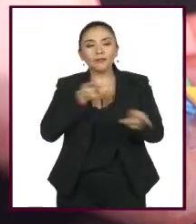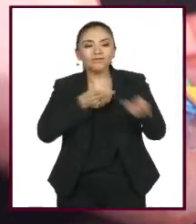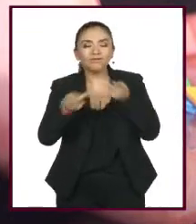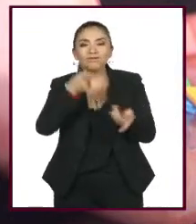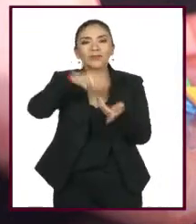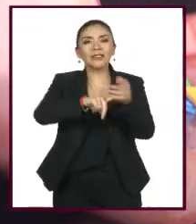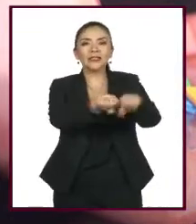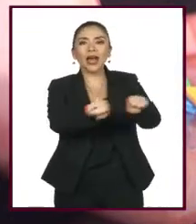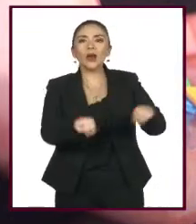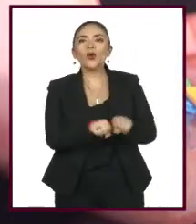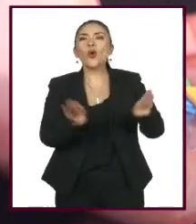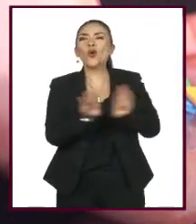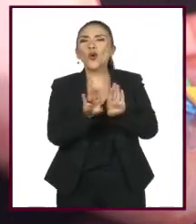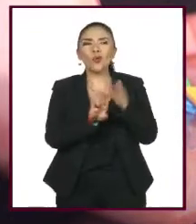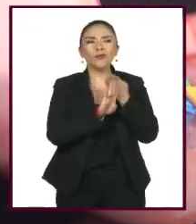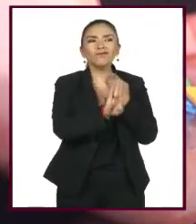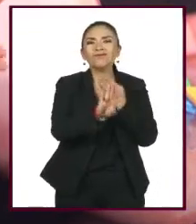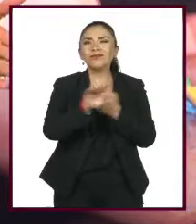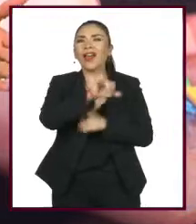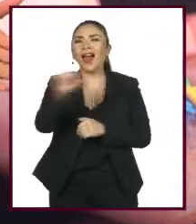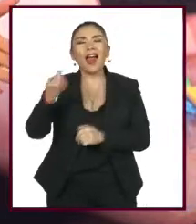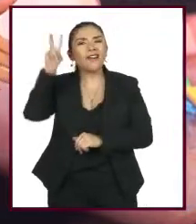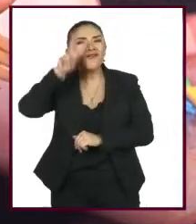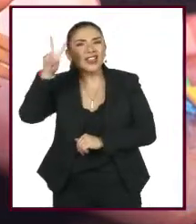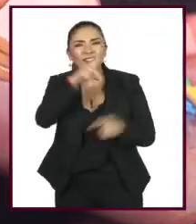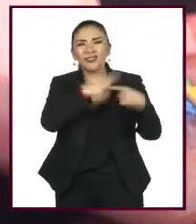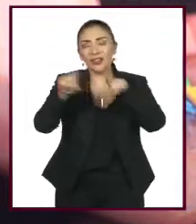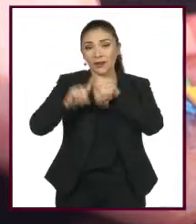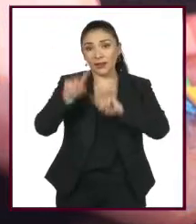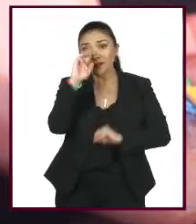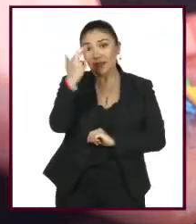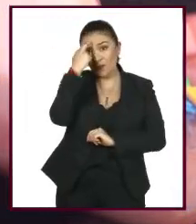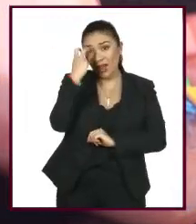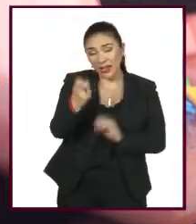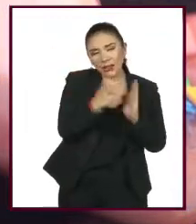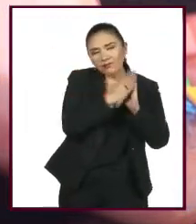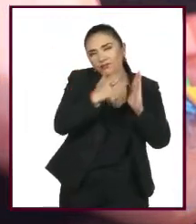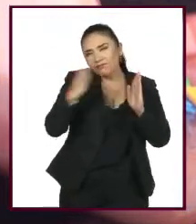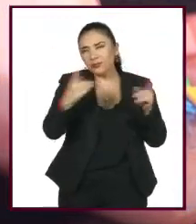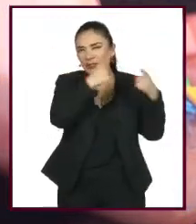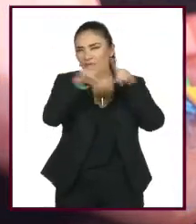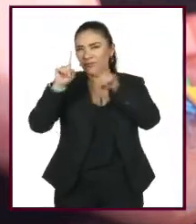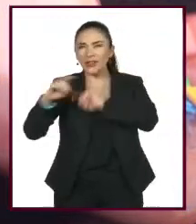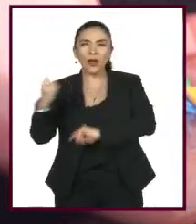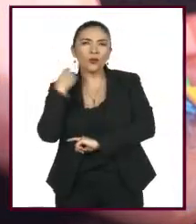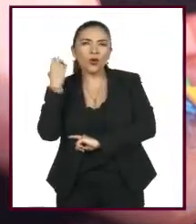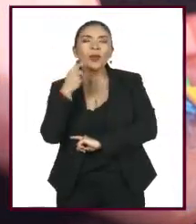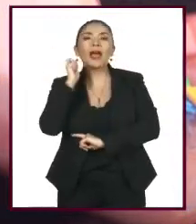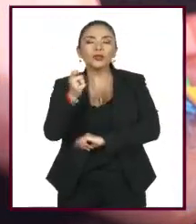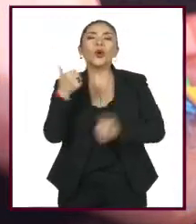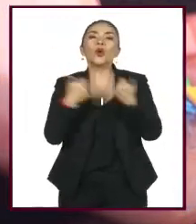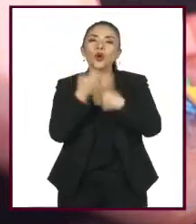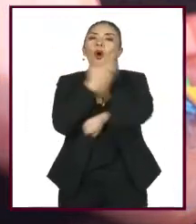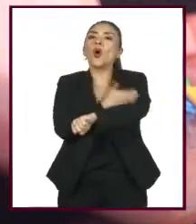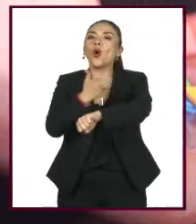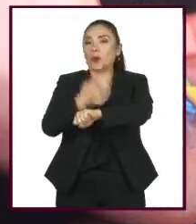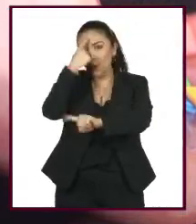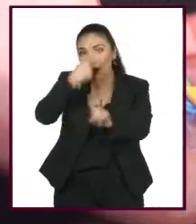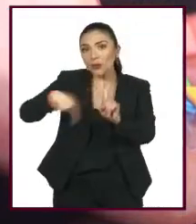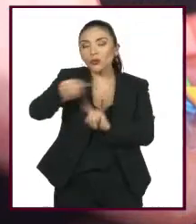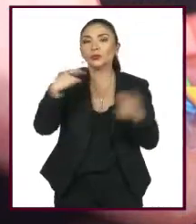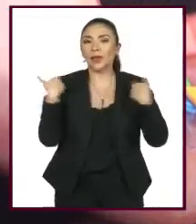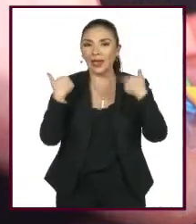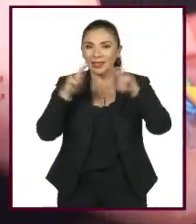Aula, Prevención de Adicciones. Y les recordamos que esta serie de sesiones virtuales son parte del acompañamiento para las y